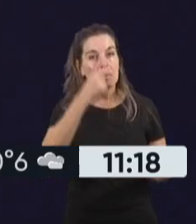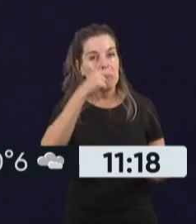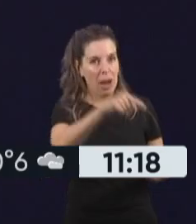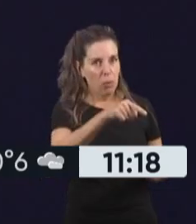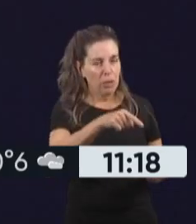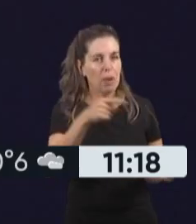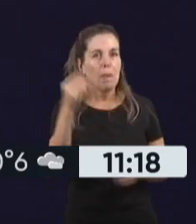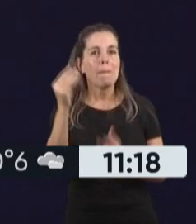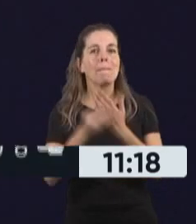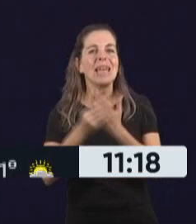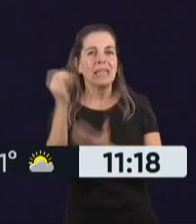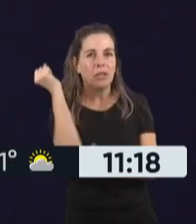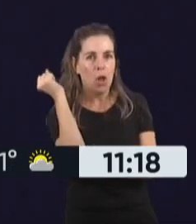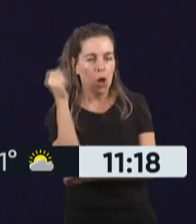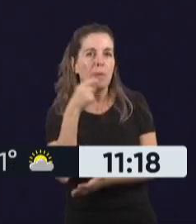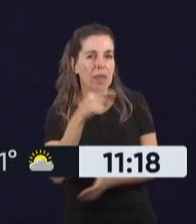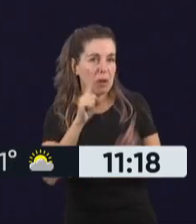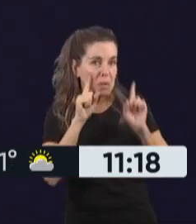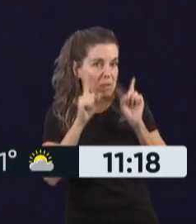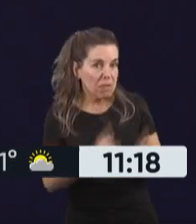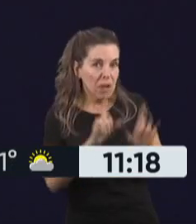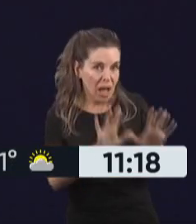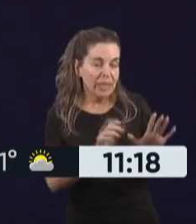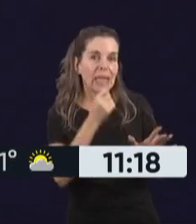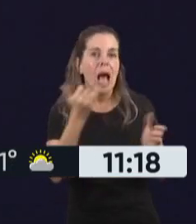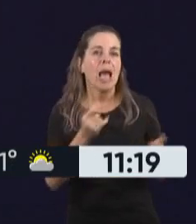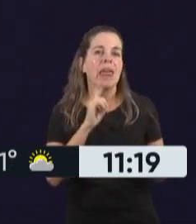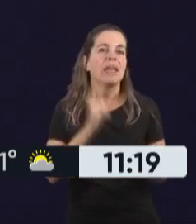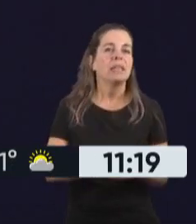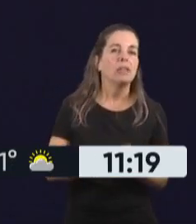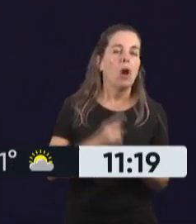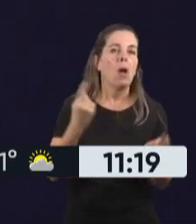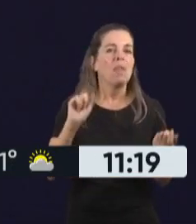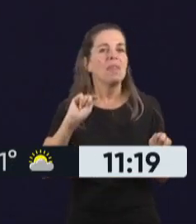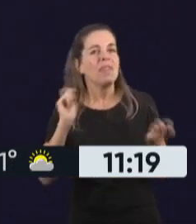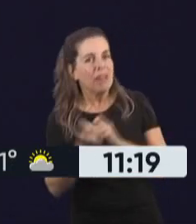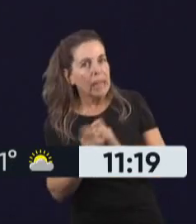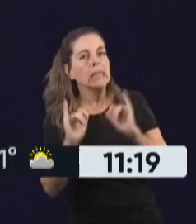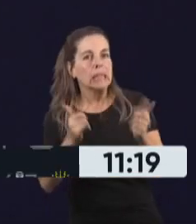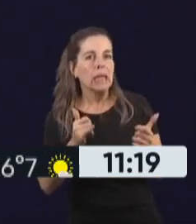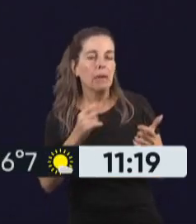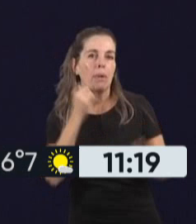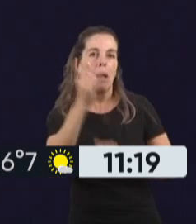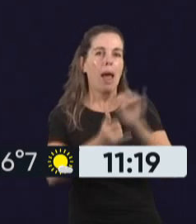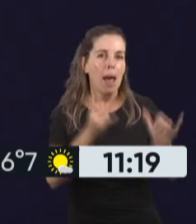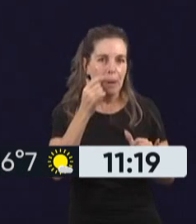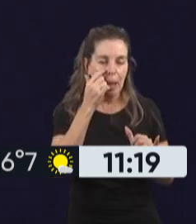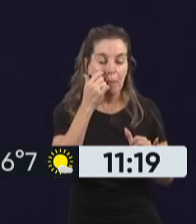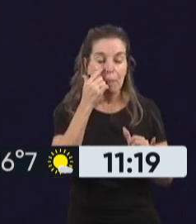que eso todavía se mantenía, que cuando haya alguna decisión en contrario, por supuesto, se la vamos a comunicar.